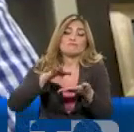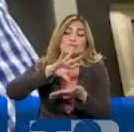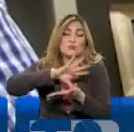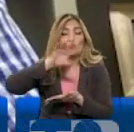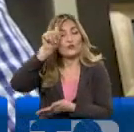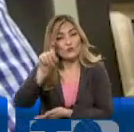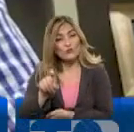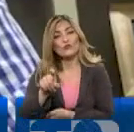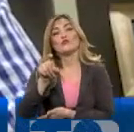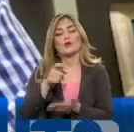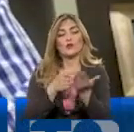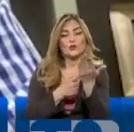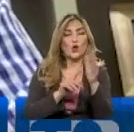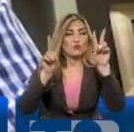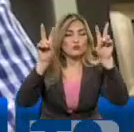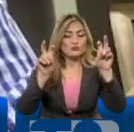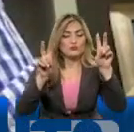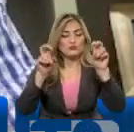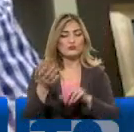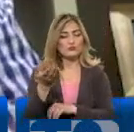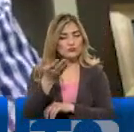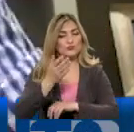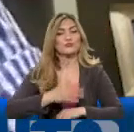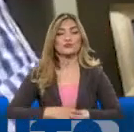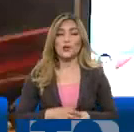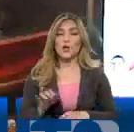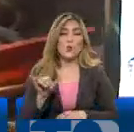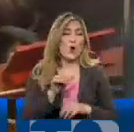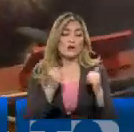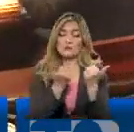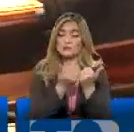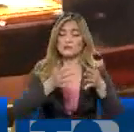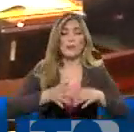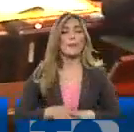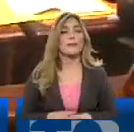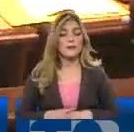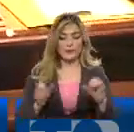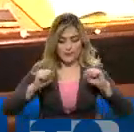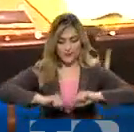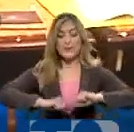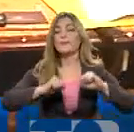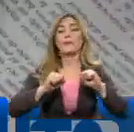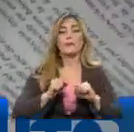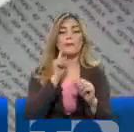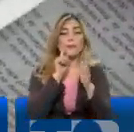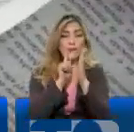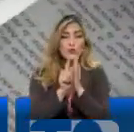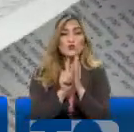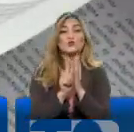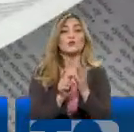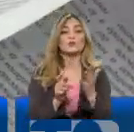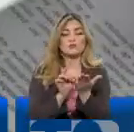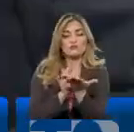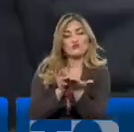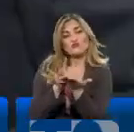Nacional deberá tratar el tema como debe tratar el tema de cualquier legislador. Es decir, la posibilidad de presentar una denuncia para buscar